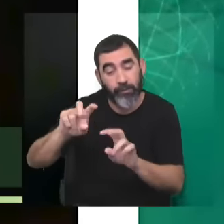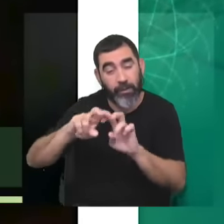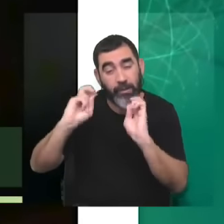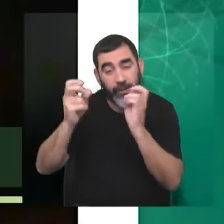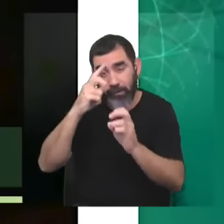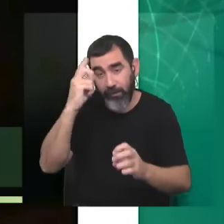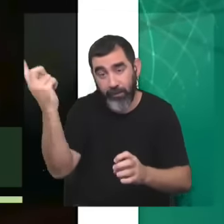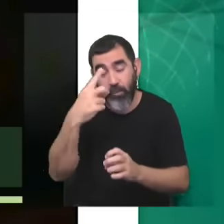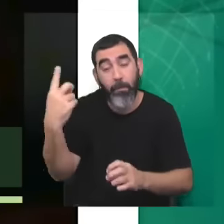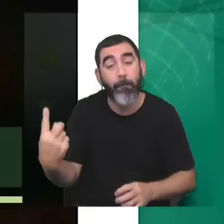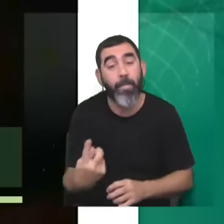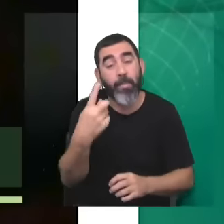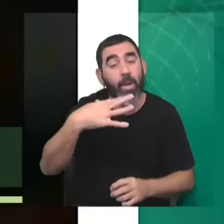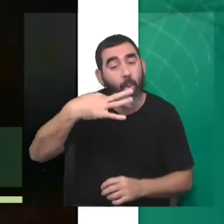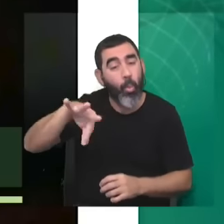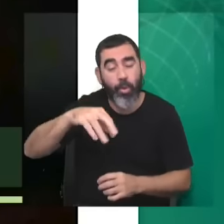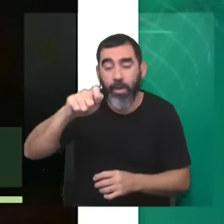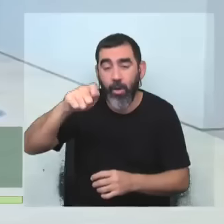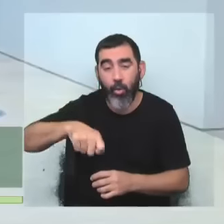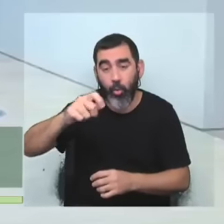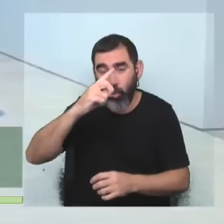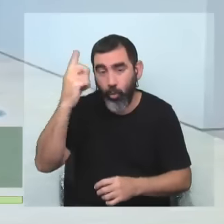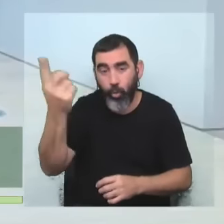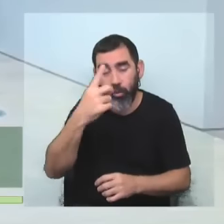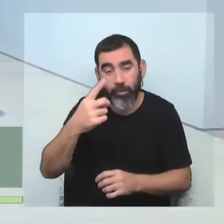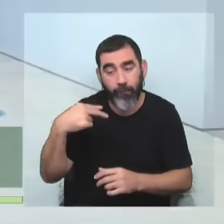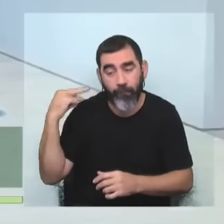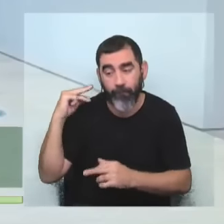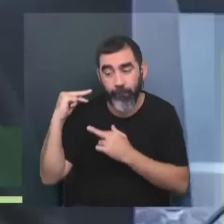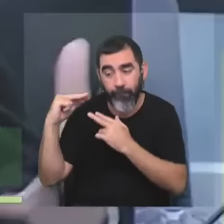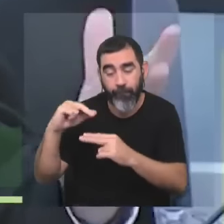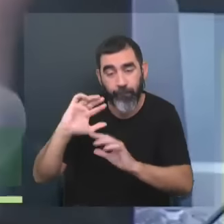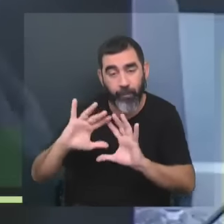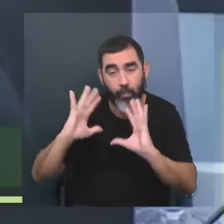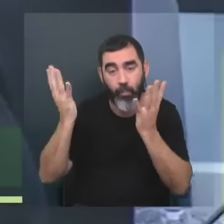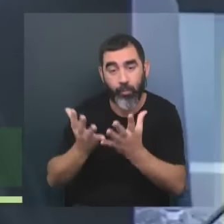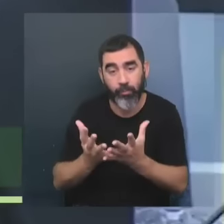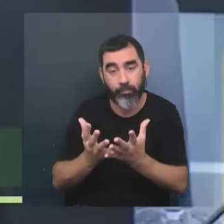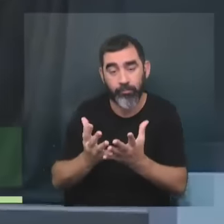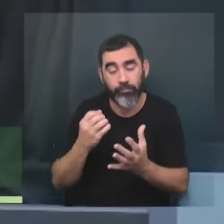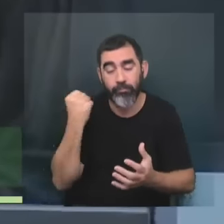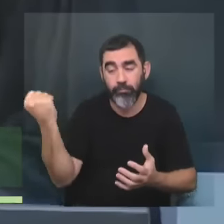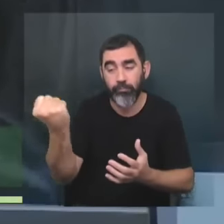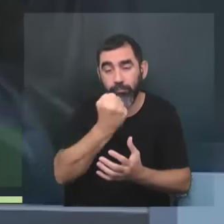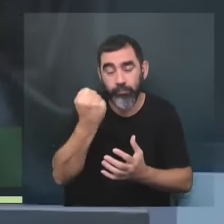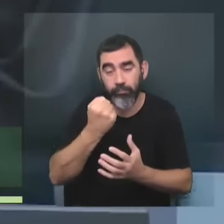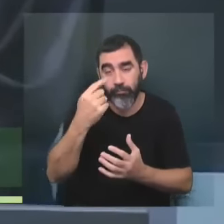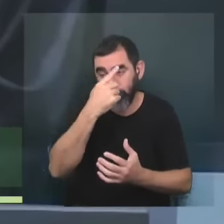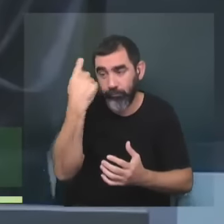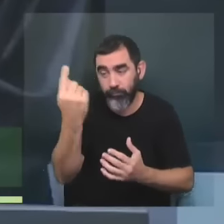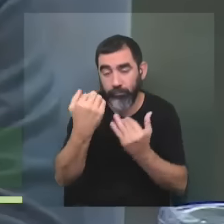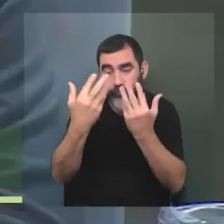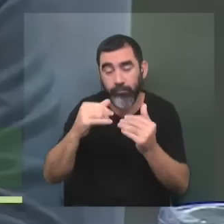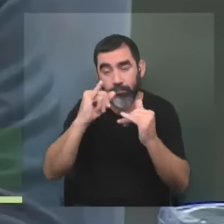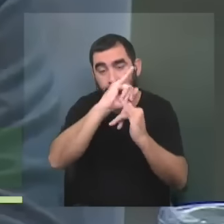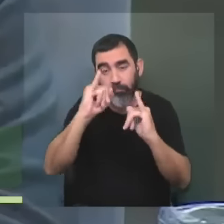Penal Internacional es la primera y única Corte Penal Internacional permanente del mundo y supone un componente esencial de la arquitectura internacional de